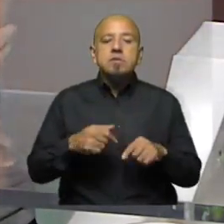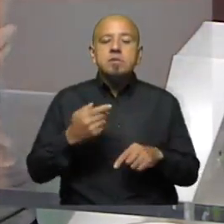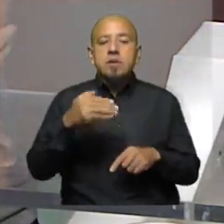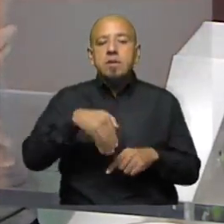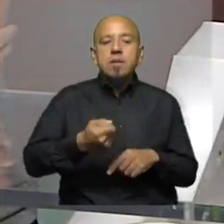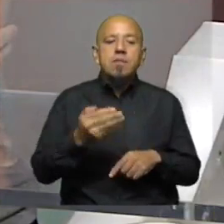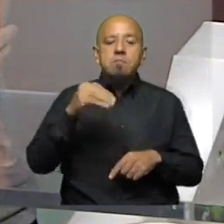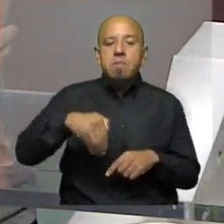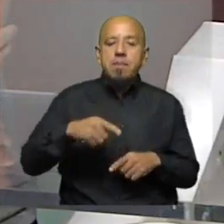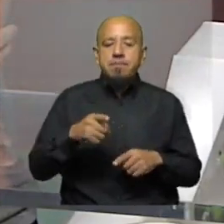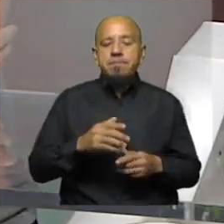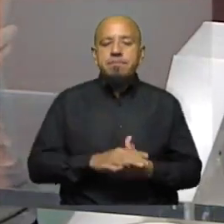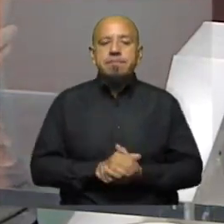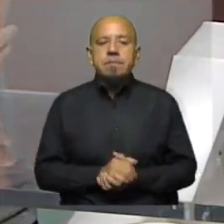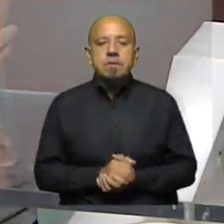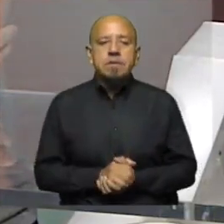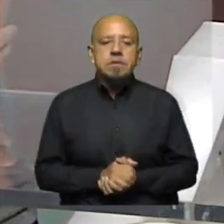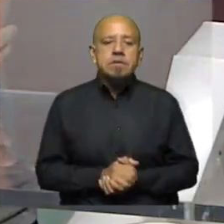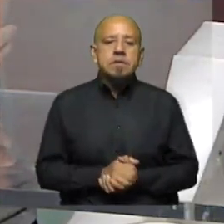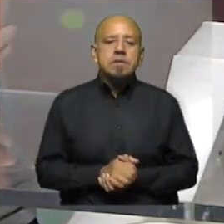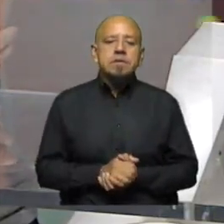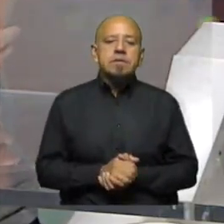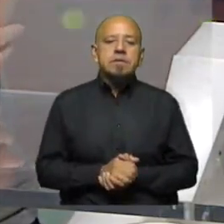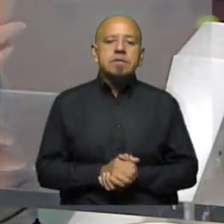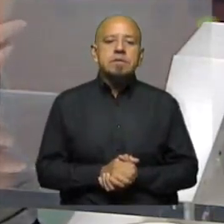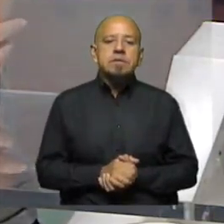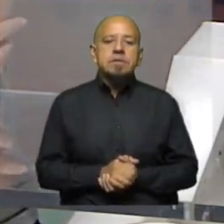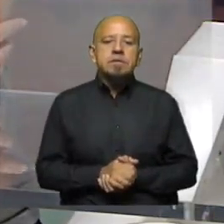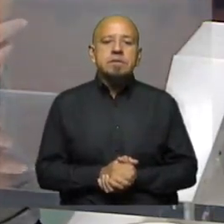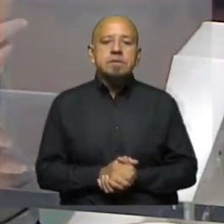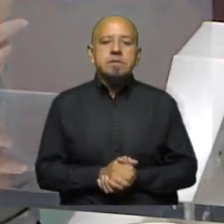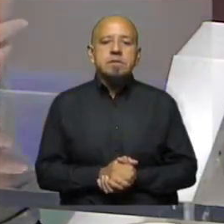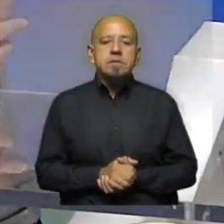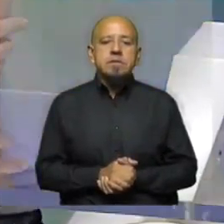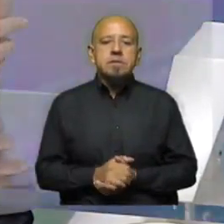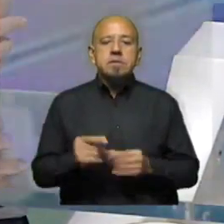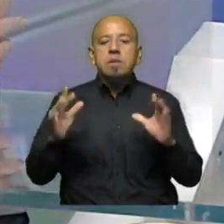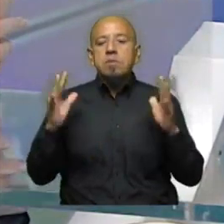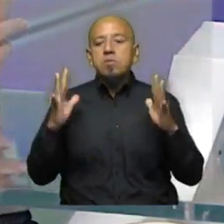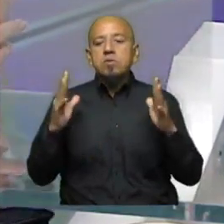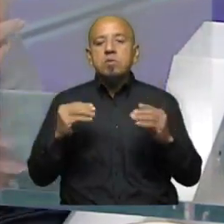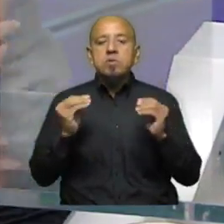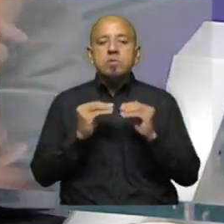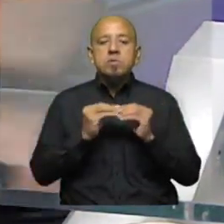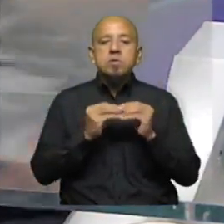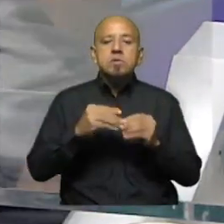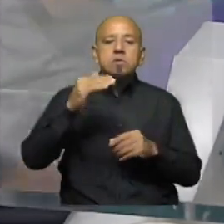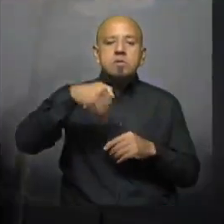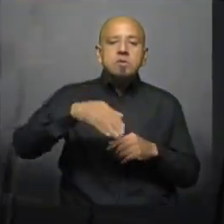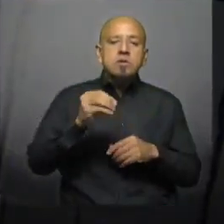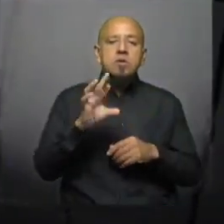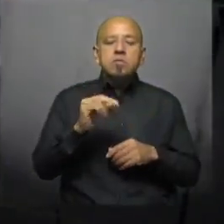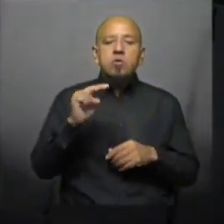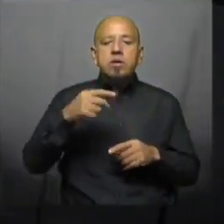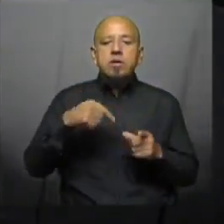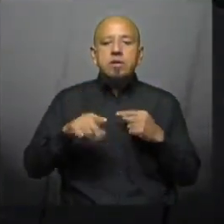de historia, mercado de historias. Y ya recibimos con un gran aplauso a nuestra compañera Morena Ferreira, que bienvenida nos tiene una historia